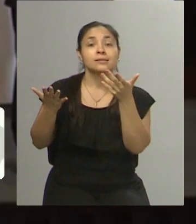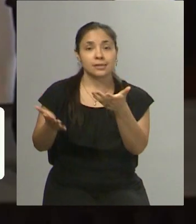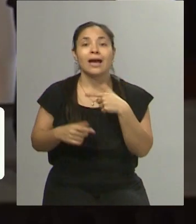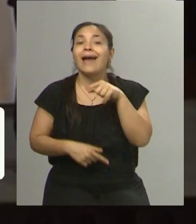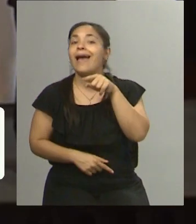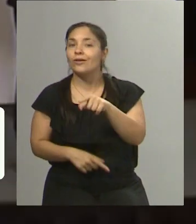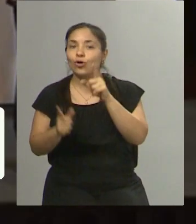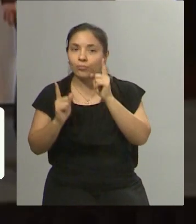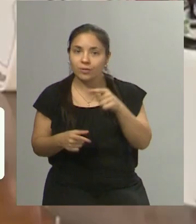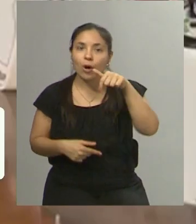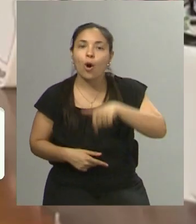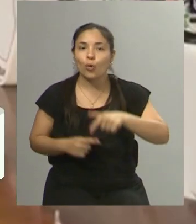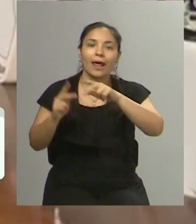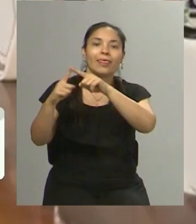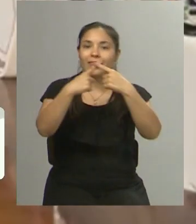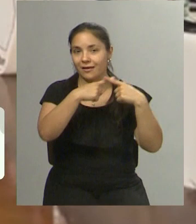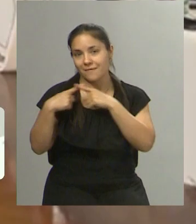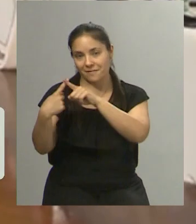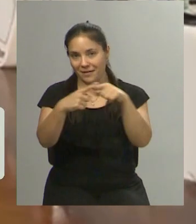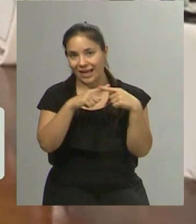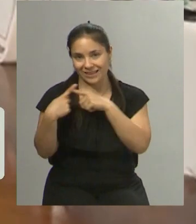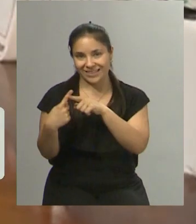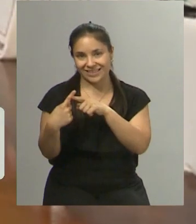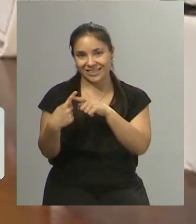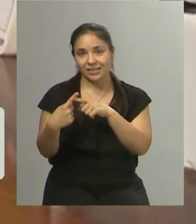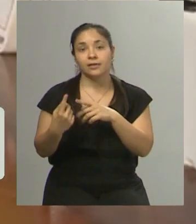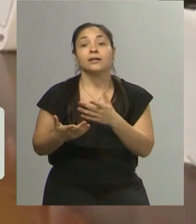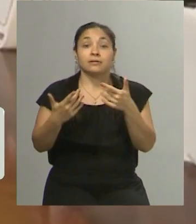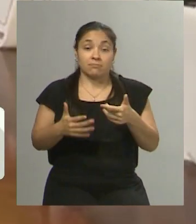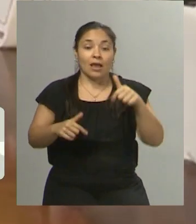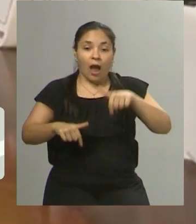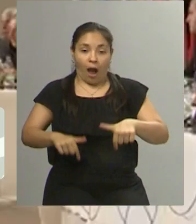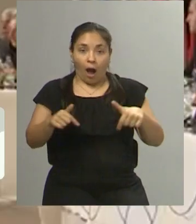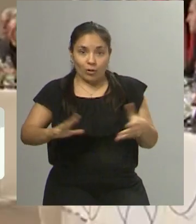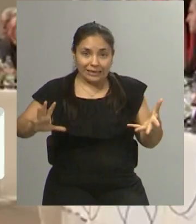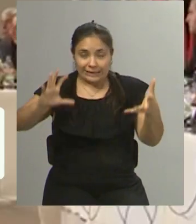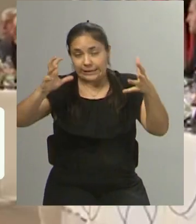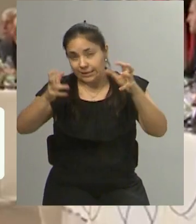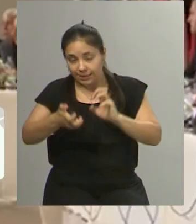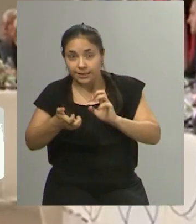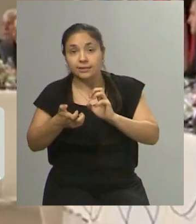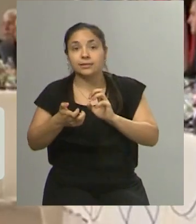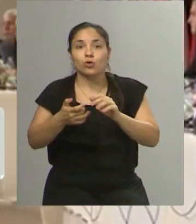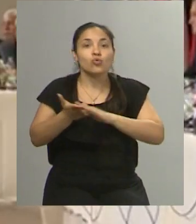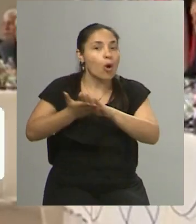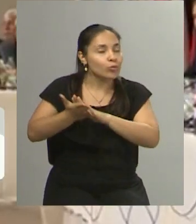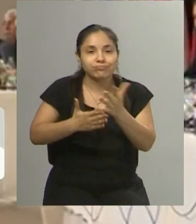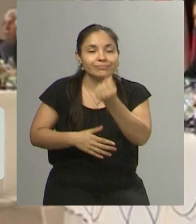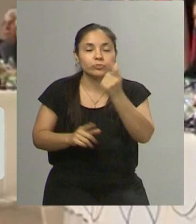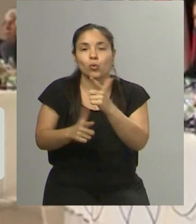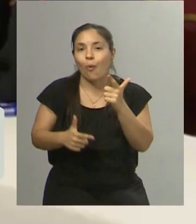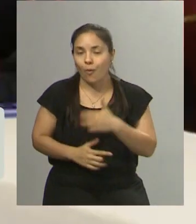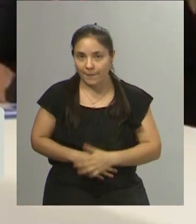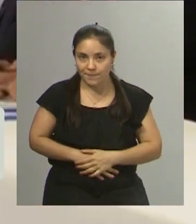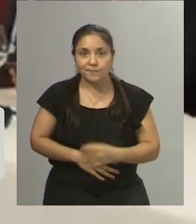se está discutiendo en este momento. Y creo que esta crisis, que todavía no tiene solución, pero por lo